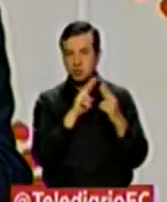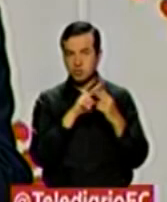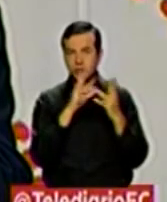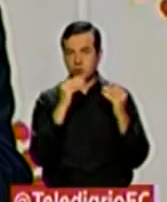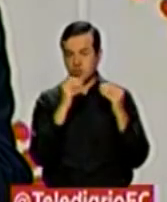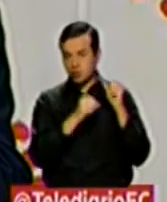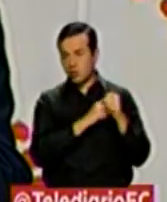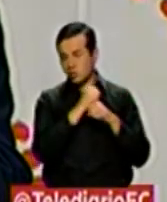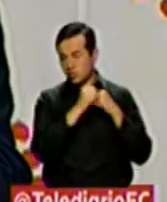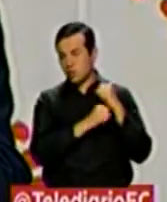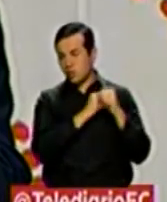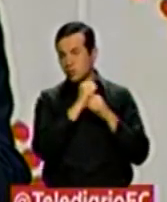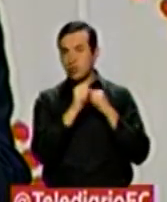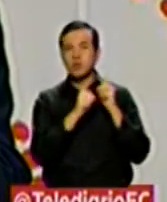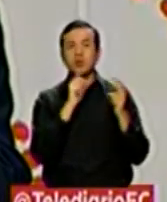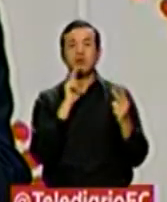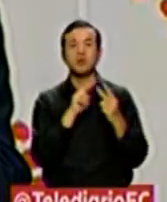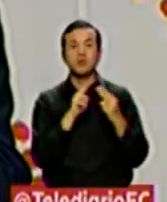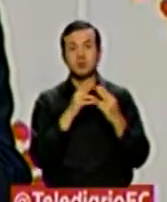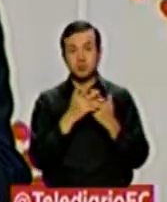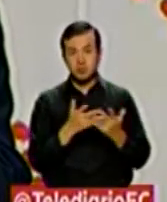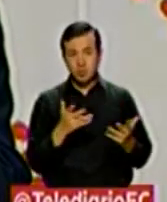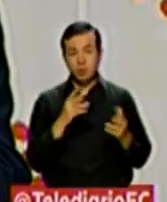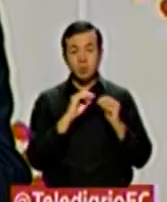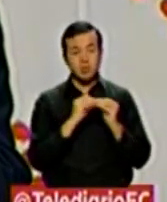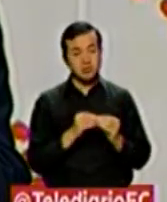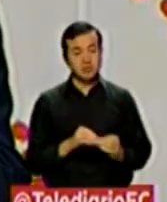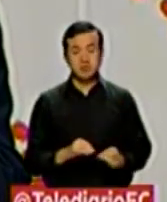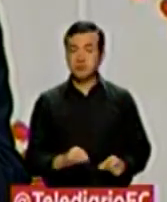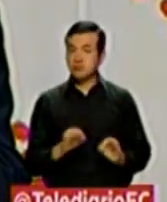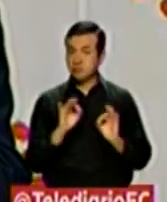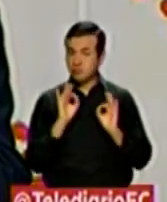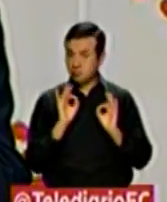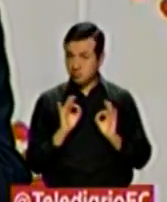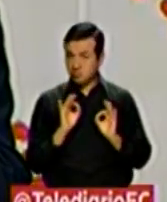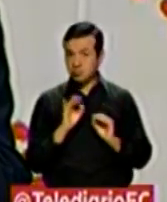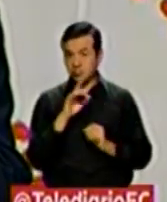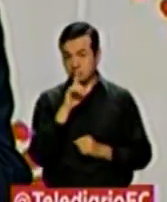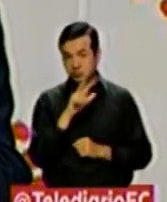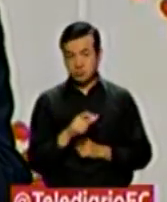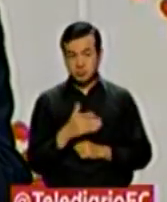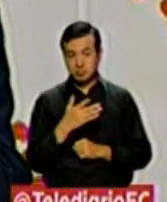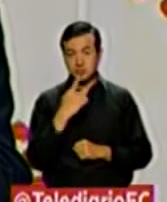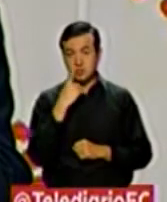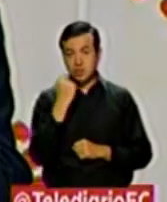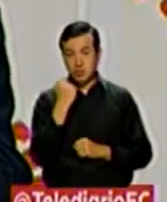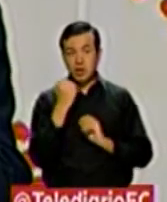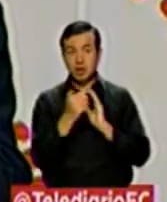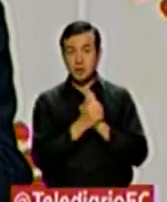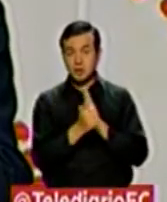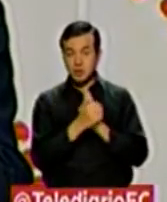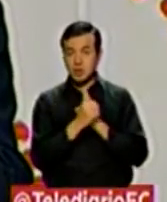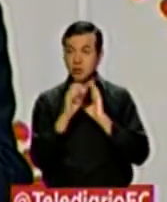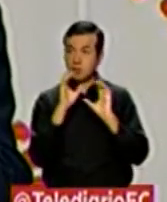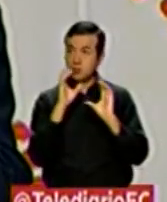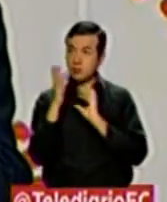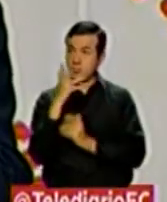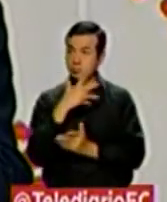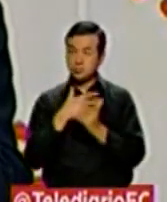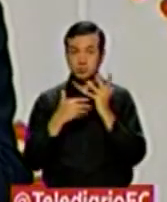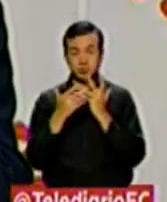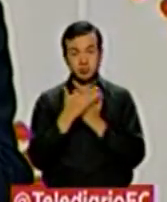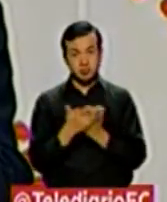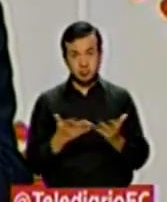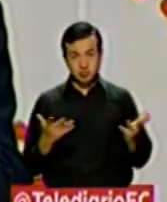muchos años y tiene buena formación. Es un hombre con capacidad de comunicación. Yo